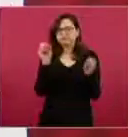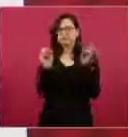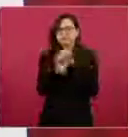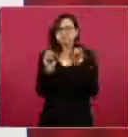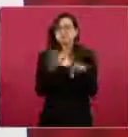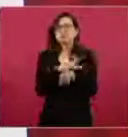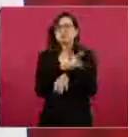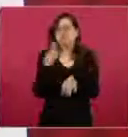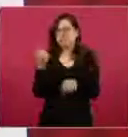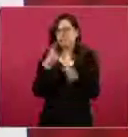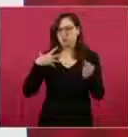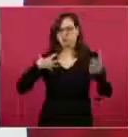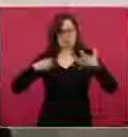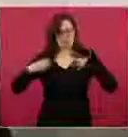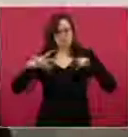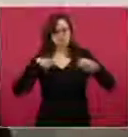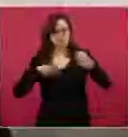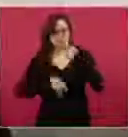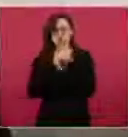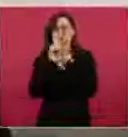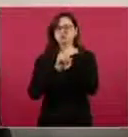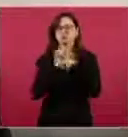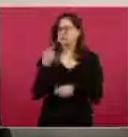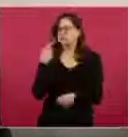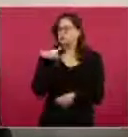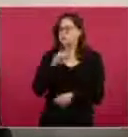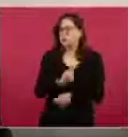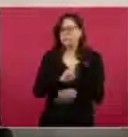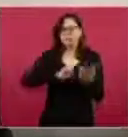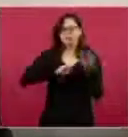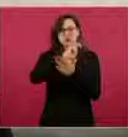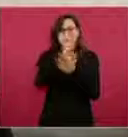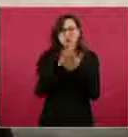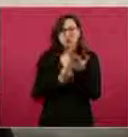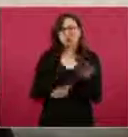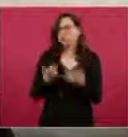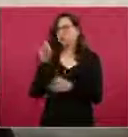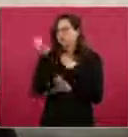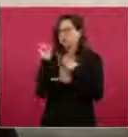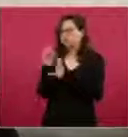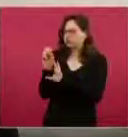Y ayudó mucho el envío de remesas.